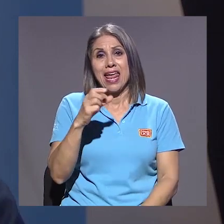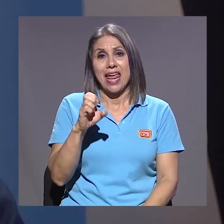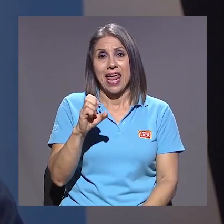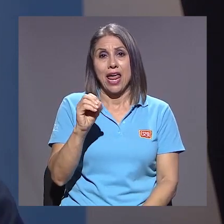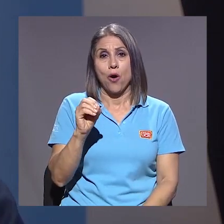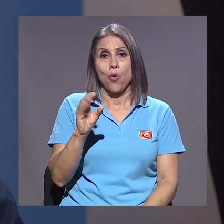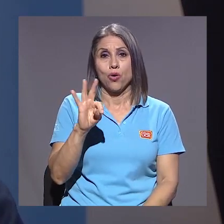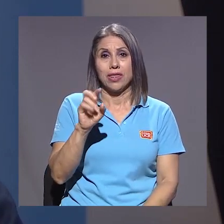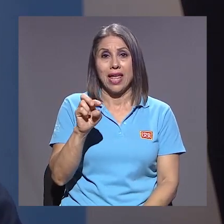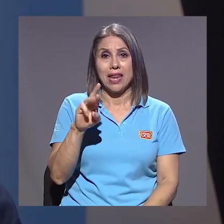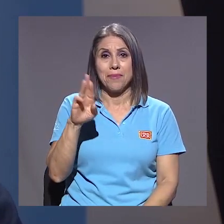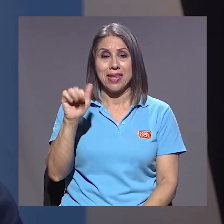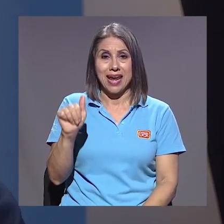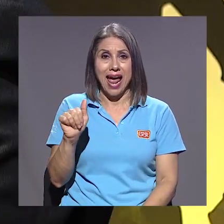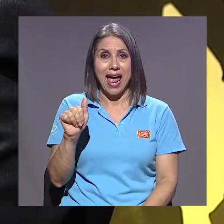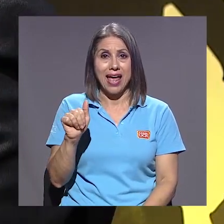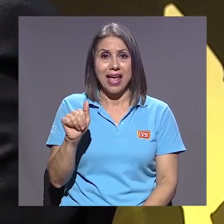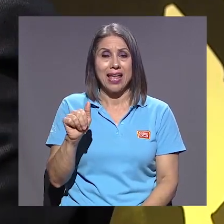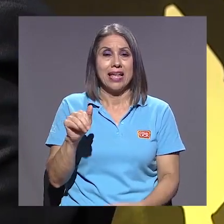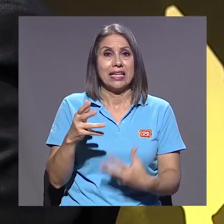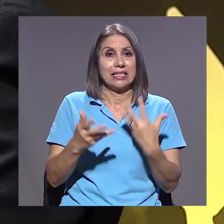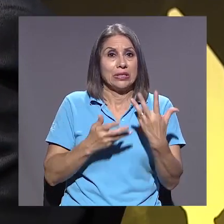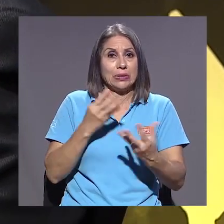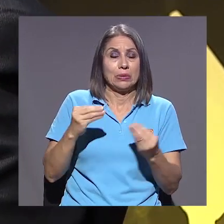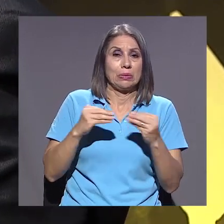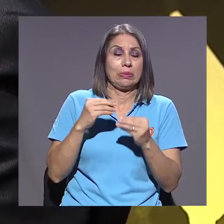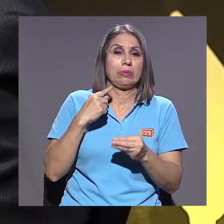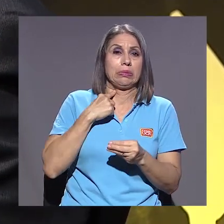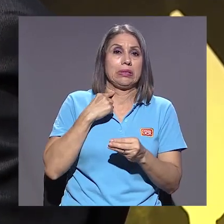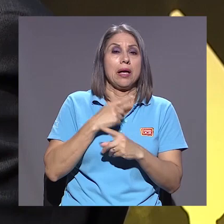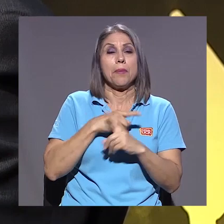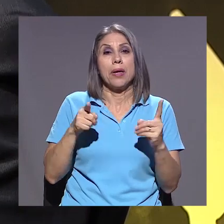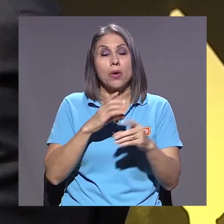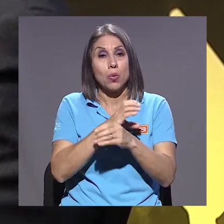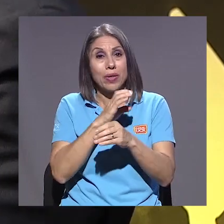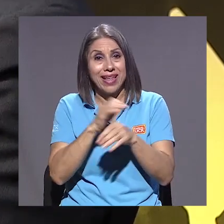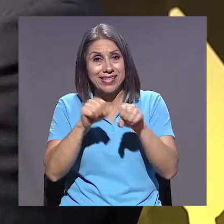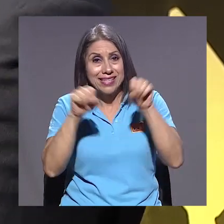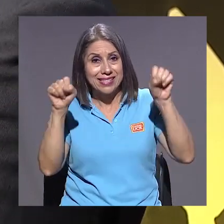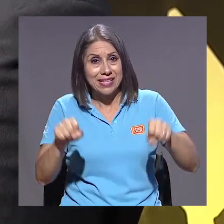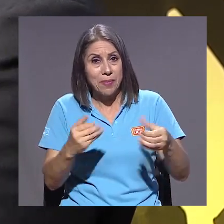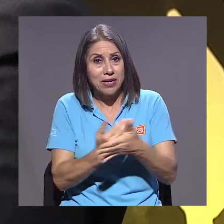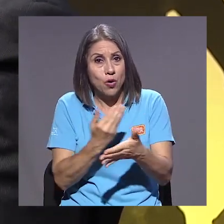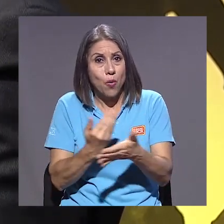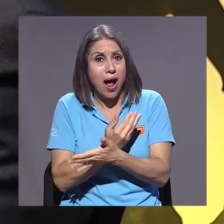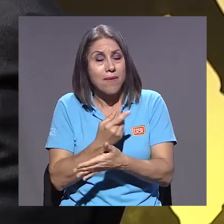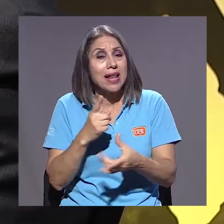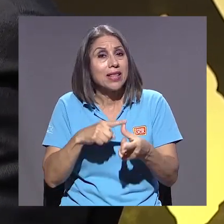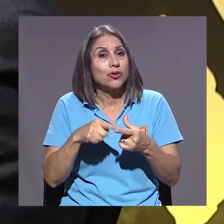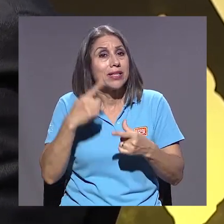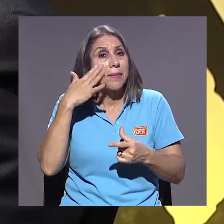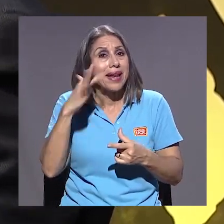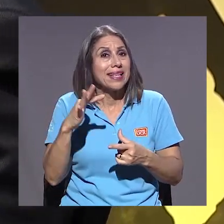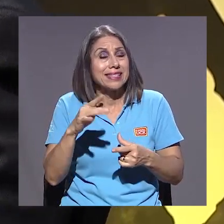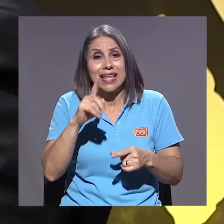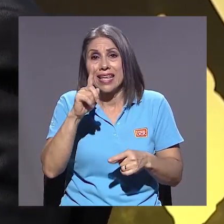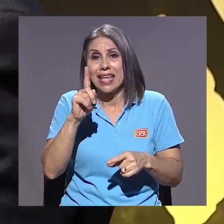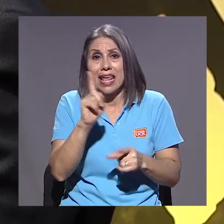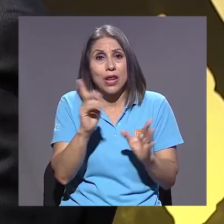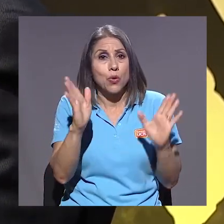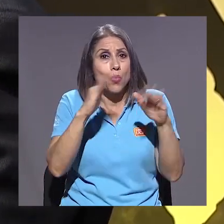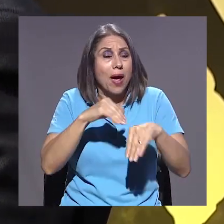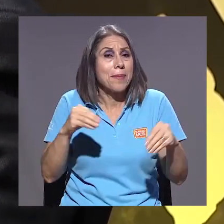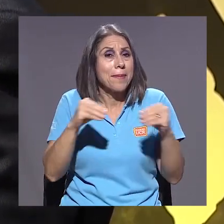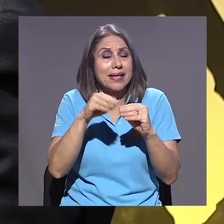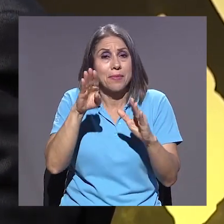de operación es bajo. Pero sostener el sistema renovable tiende como a que las tarifas no se reduzcan, ¿verdad? Sí, esa